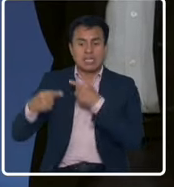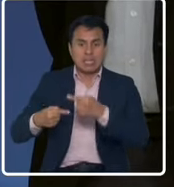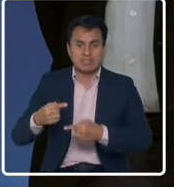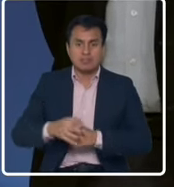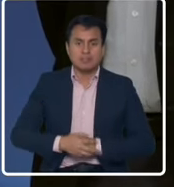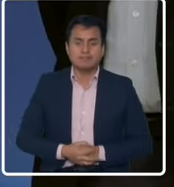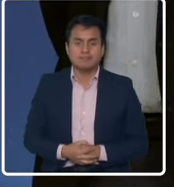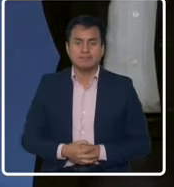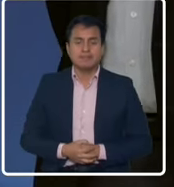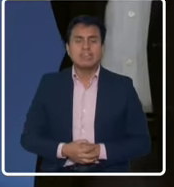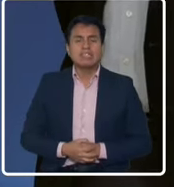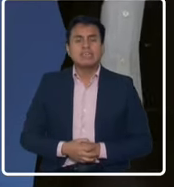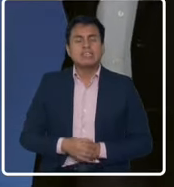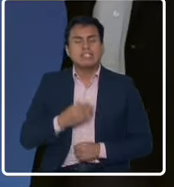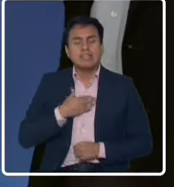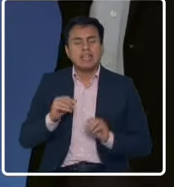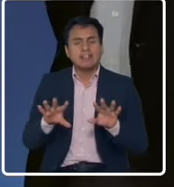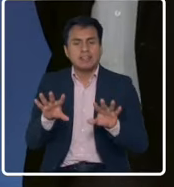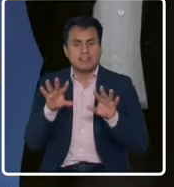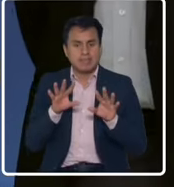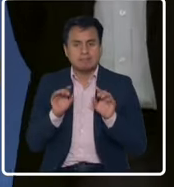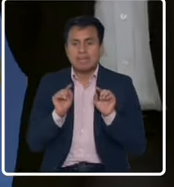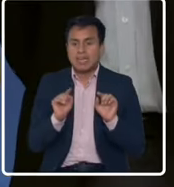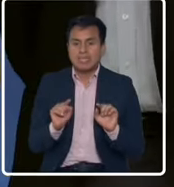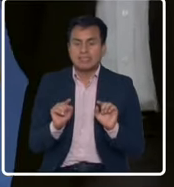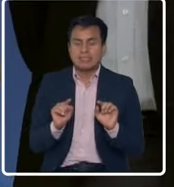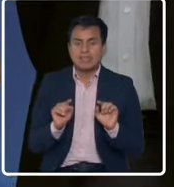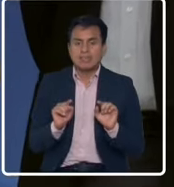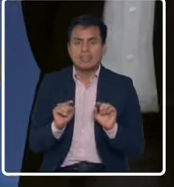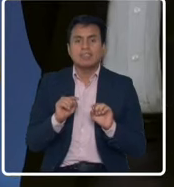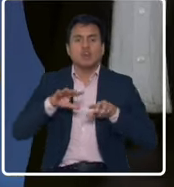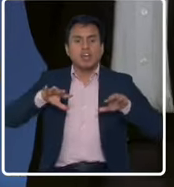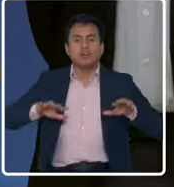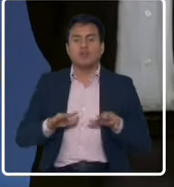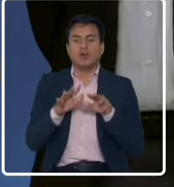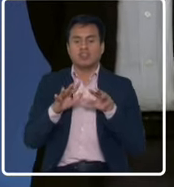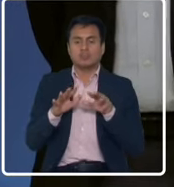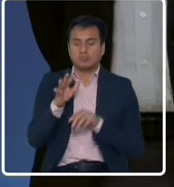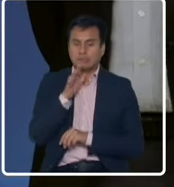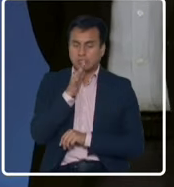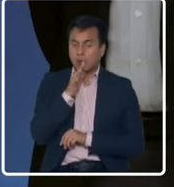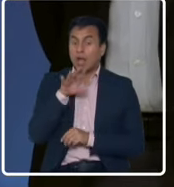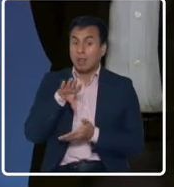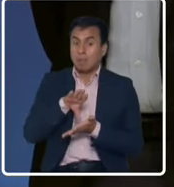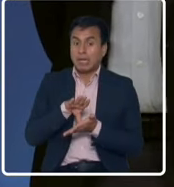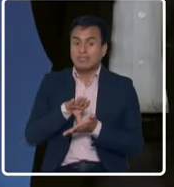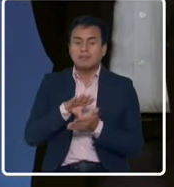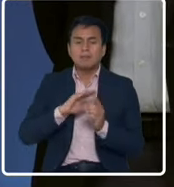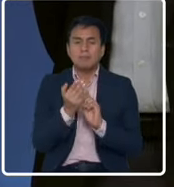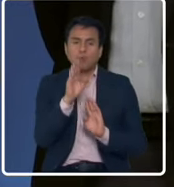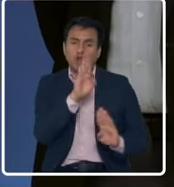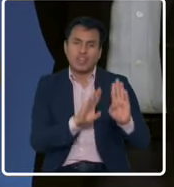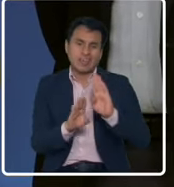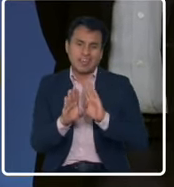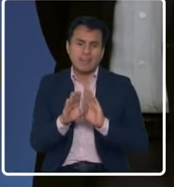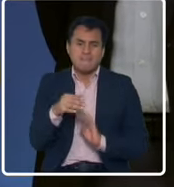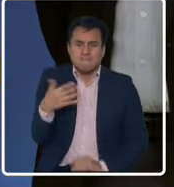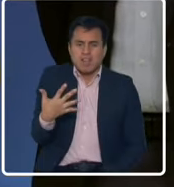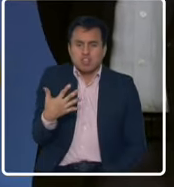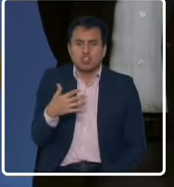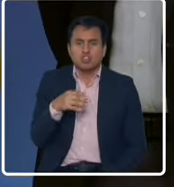generaciones quisiera Resaltar de que este es un esfuerzo inédito del país por proteger estos